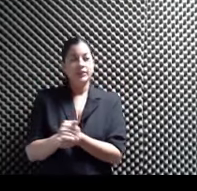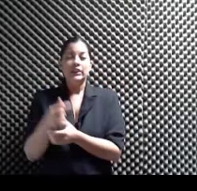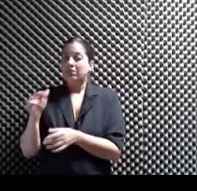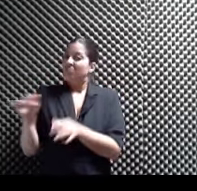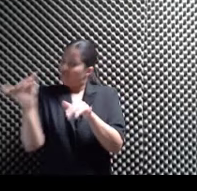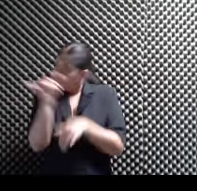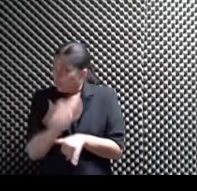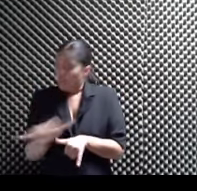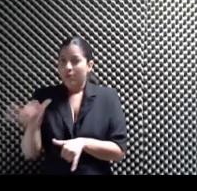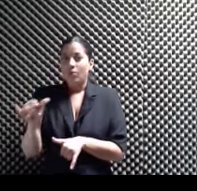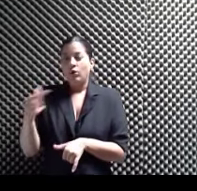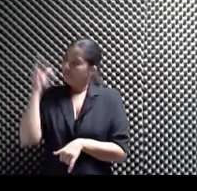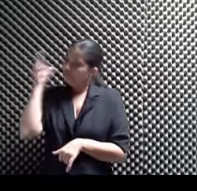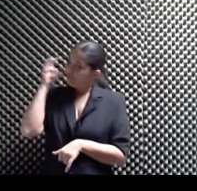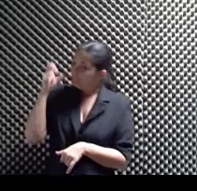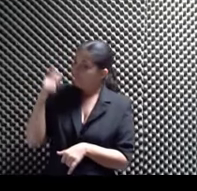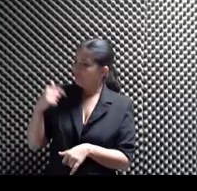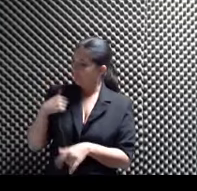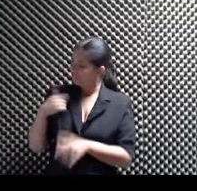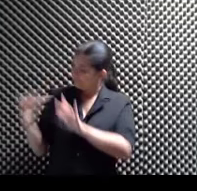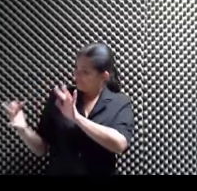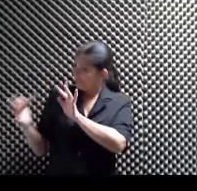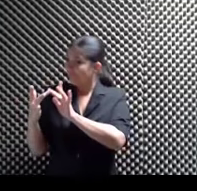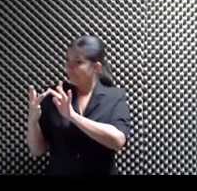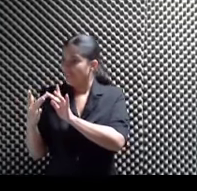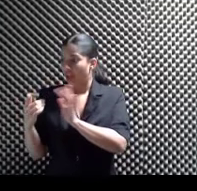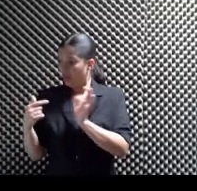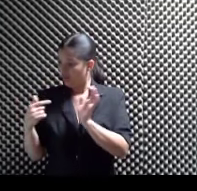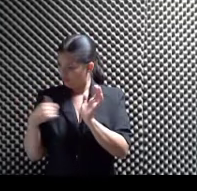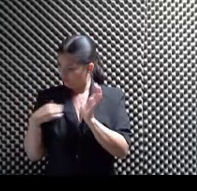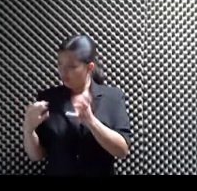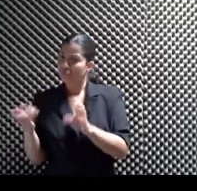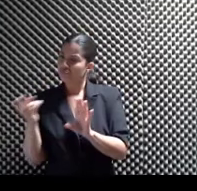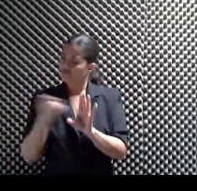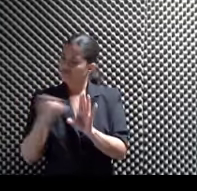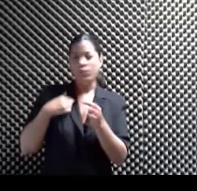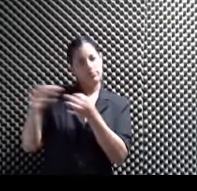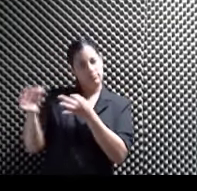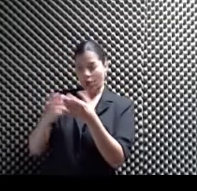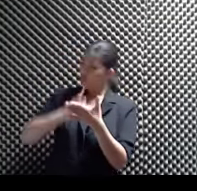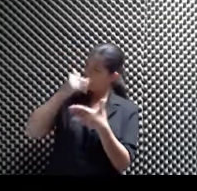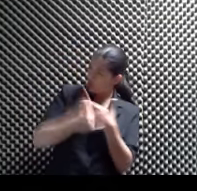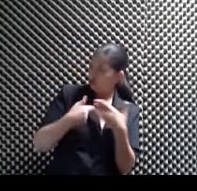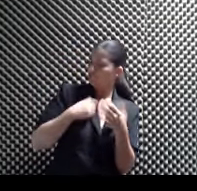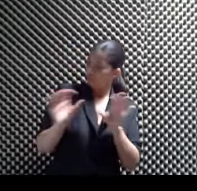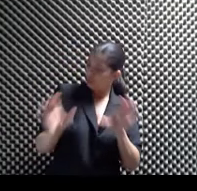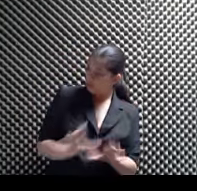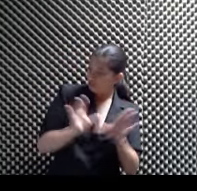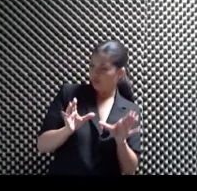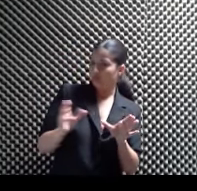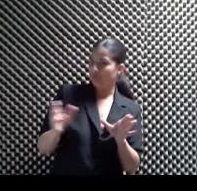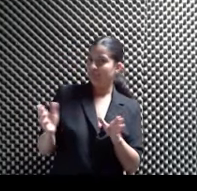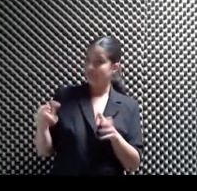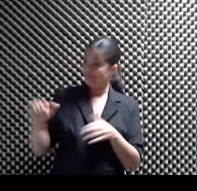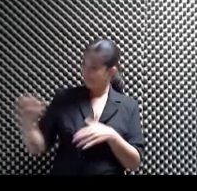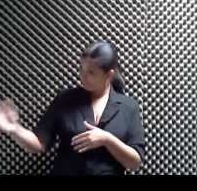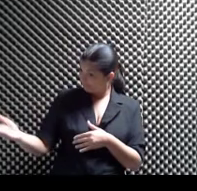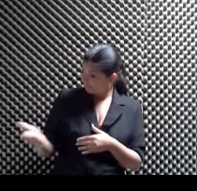Y le dije Laisa Mira Estoy en este proyecto Vamos a tocar En un lugar Que tocamos los viernes Este Si te quieres